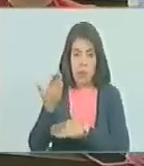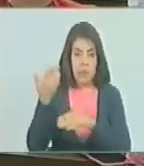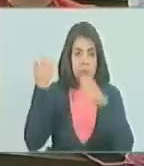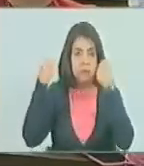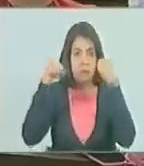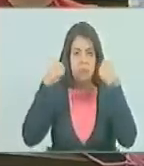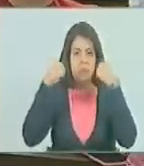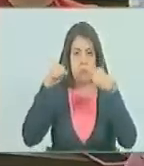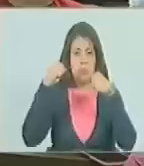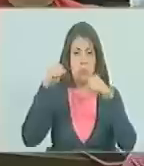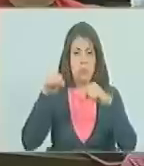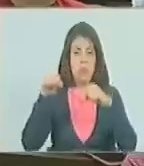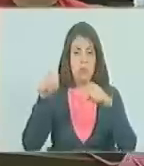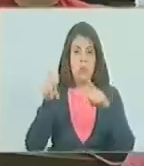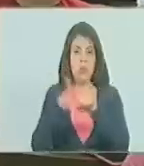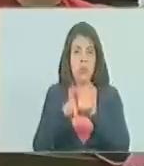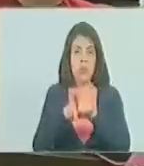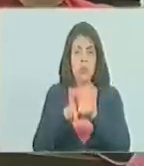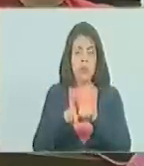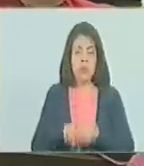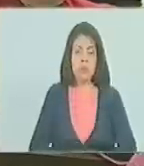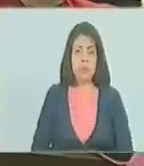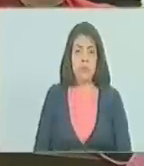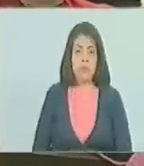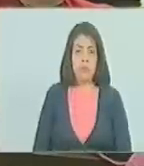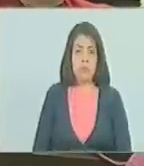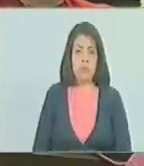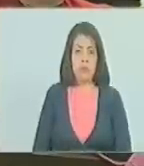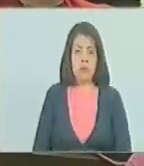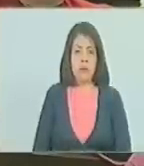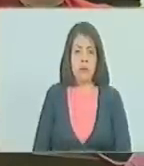practicando exactamente la